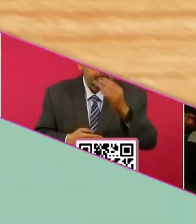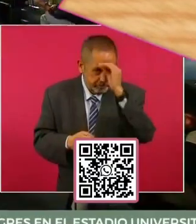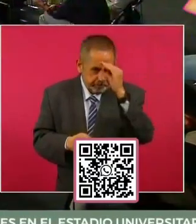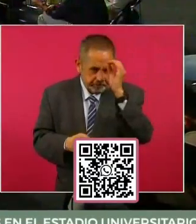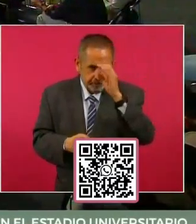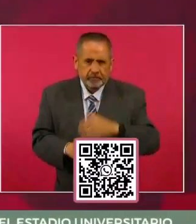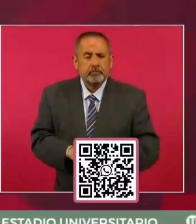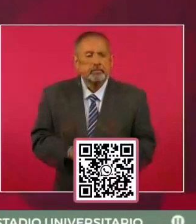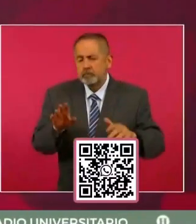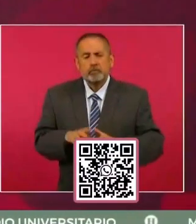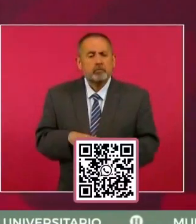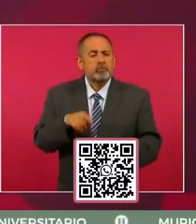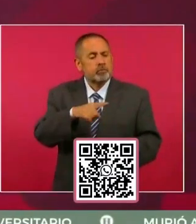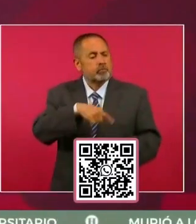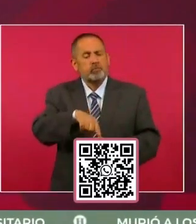Los abogados